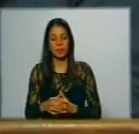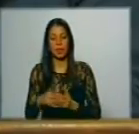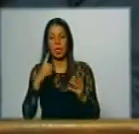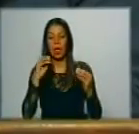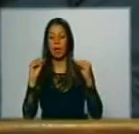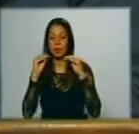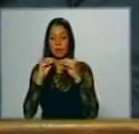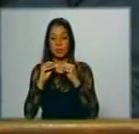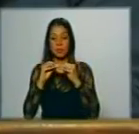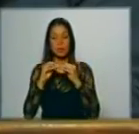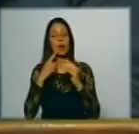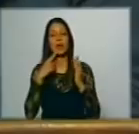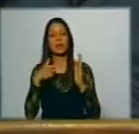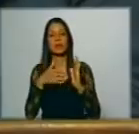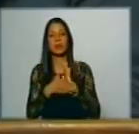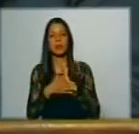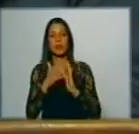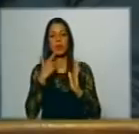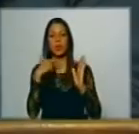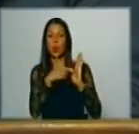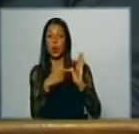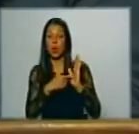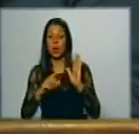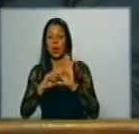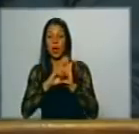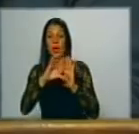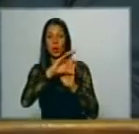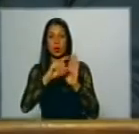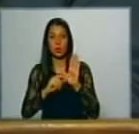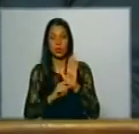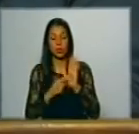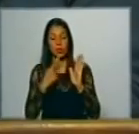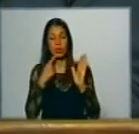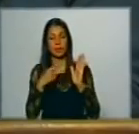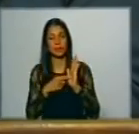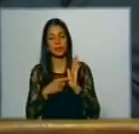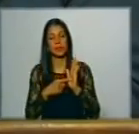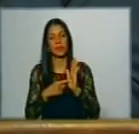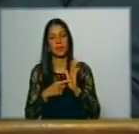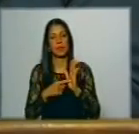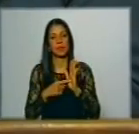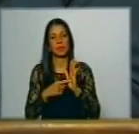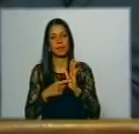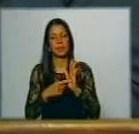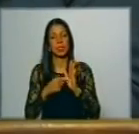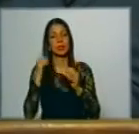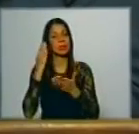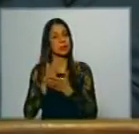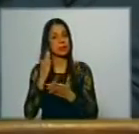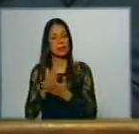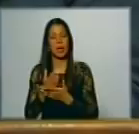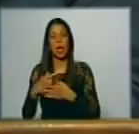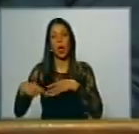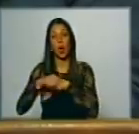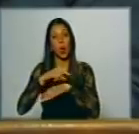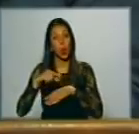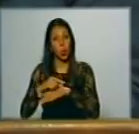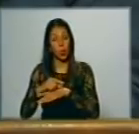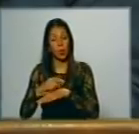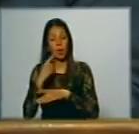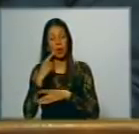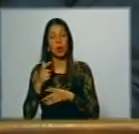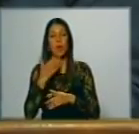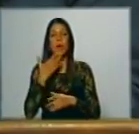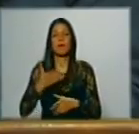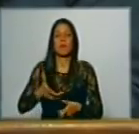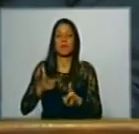conforme a lo previsto en esta ley constitucional. En todo caso, el Ejecutivo Nacional podrá adoptar